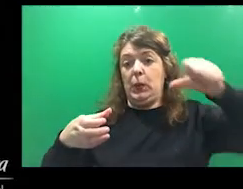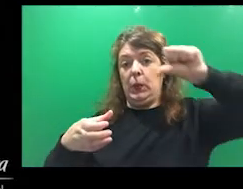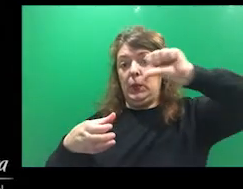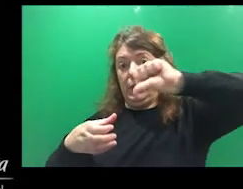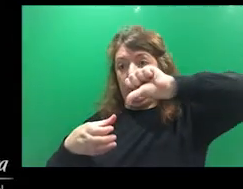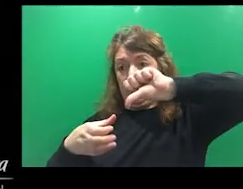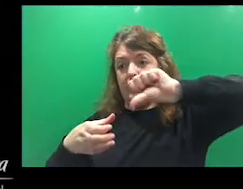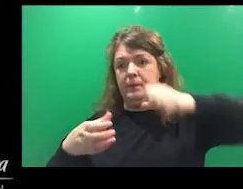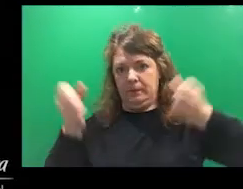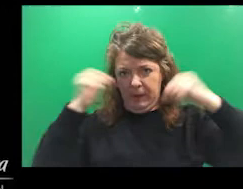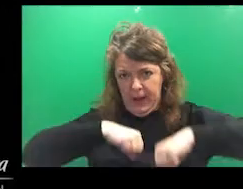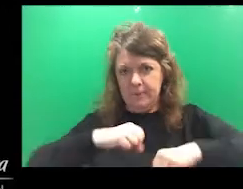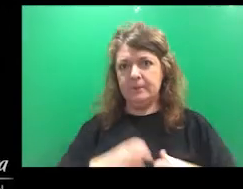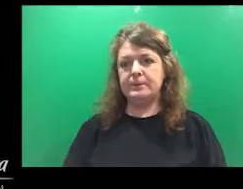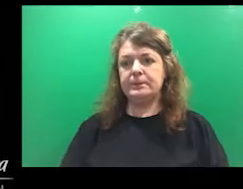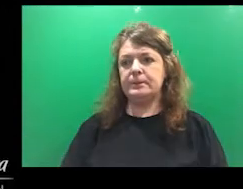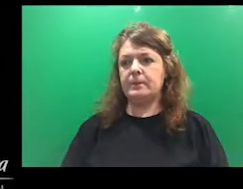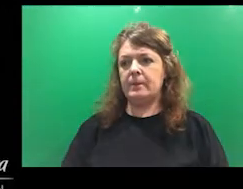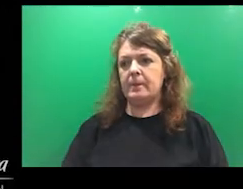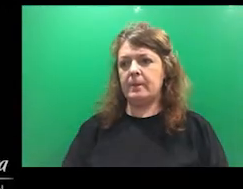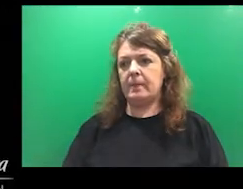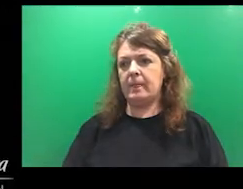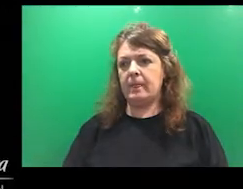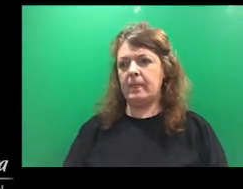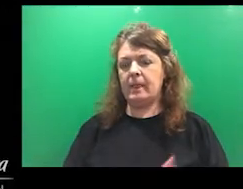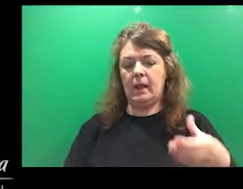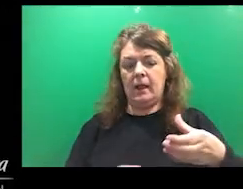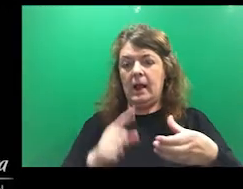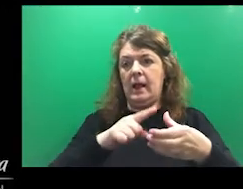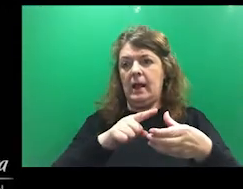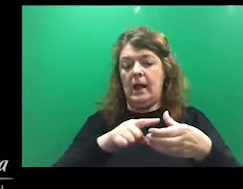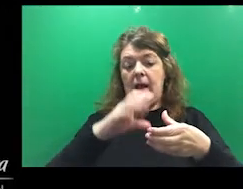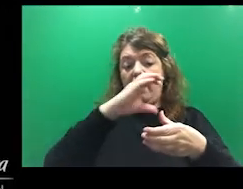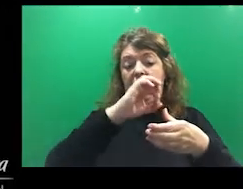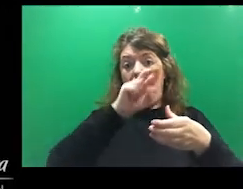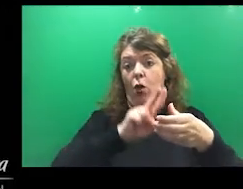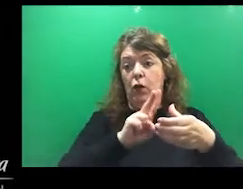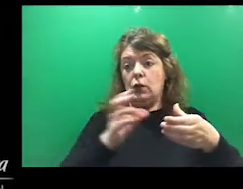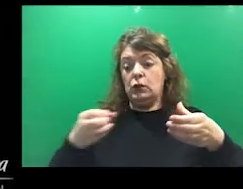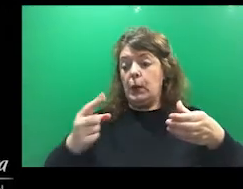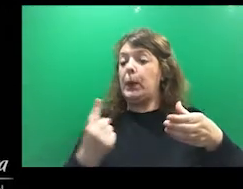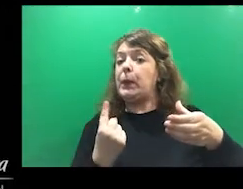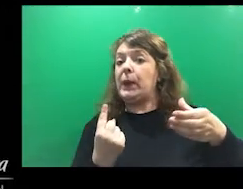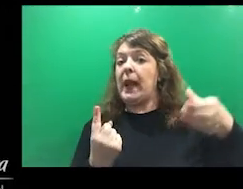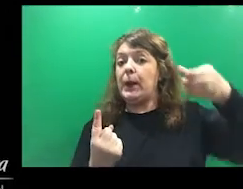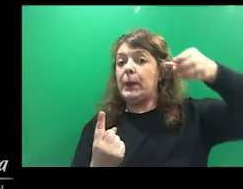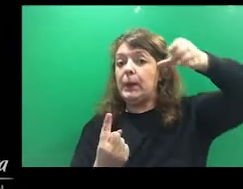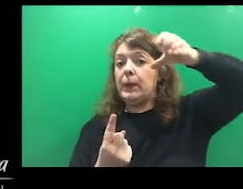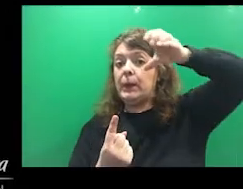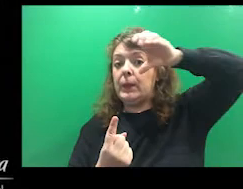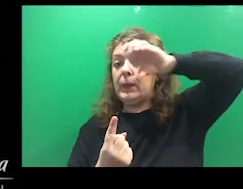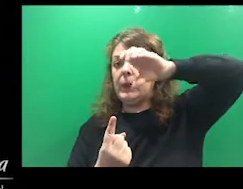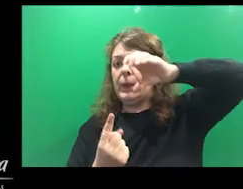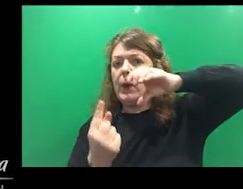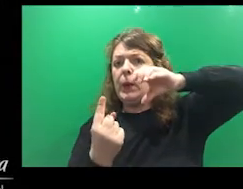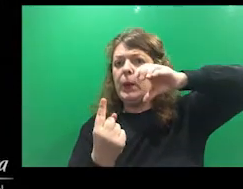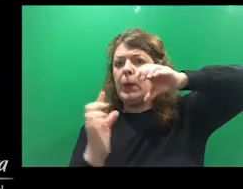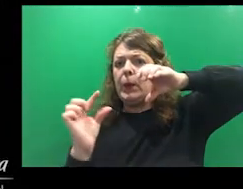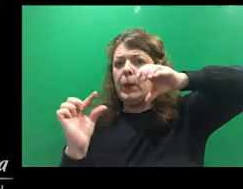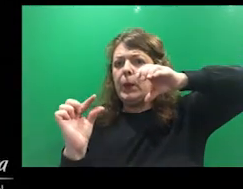vamos a echar en este otro vaso, donde no se va a ver nada. Vamos a echar el CO2 de este vaso encima de la